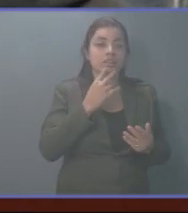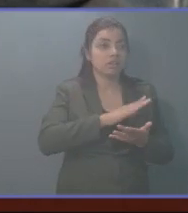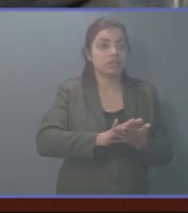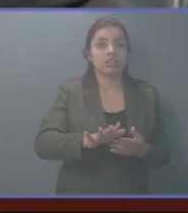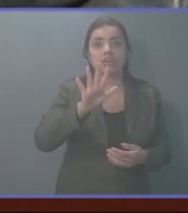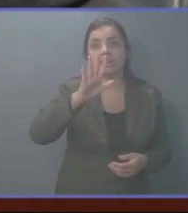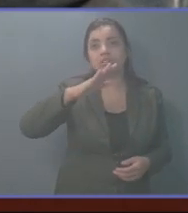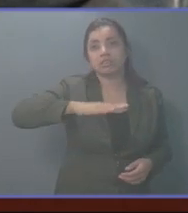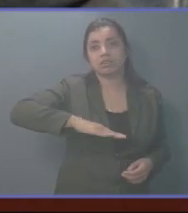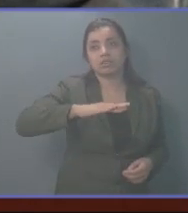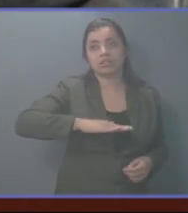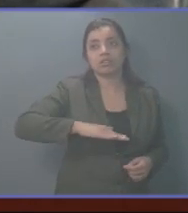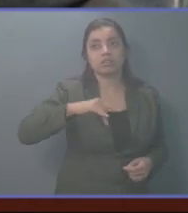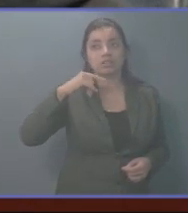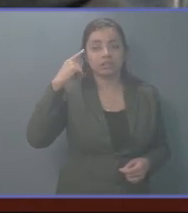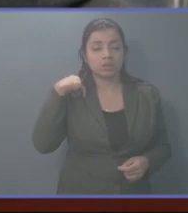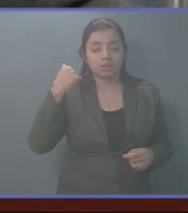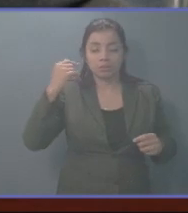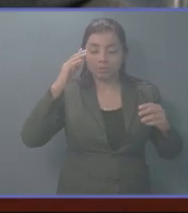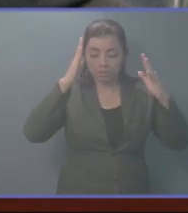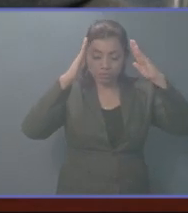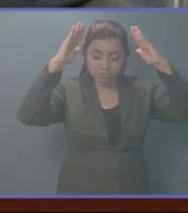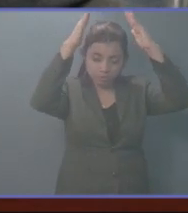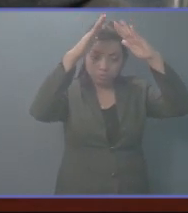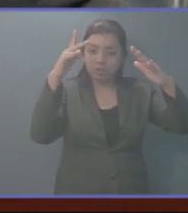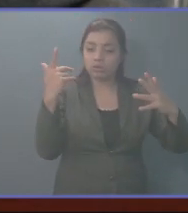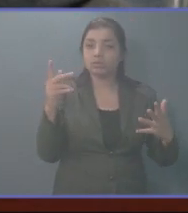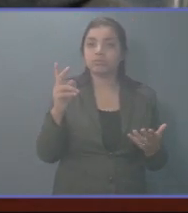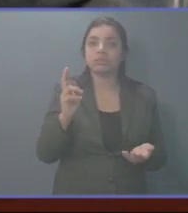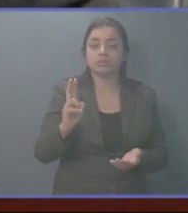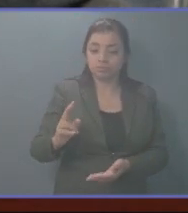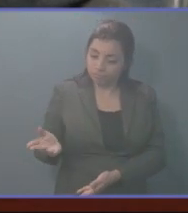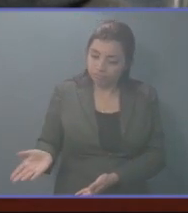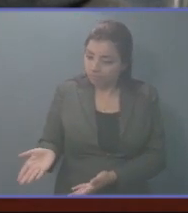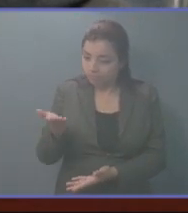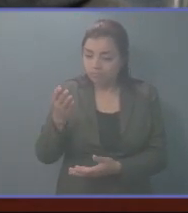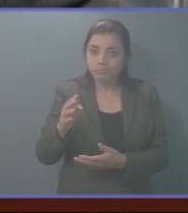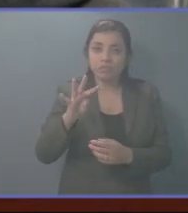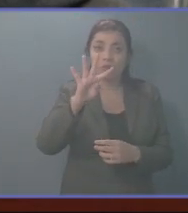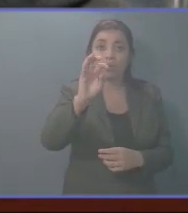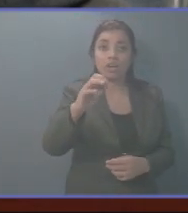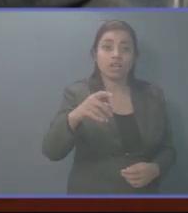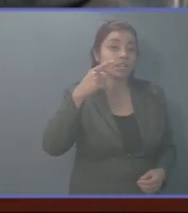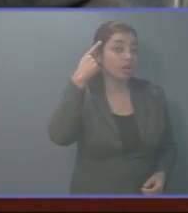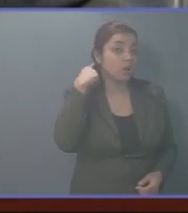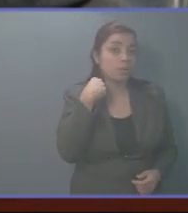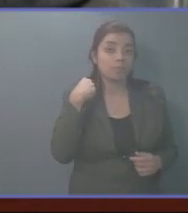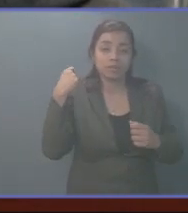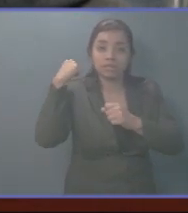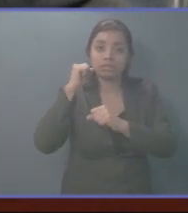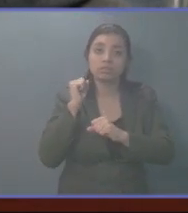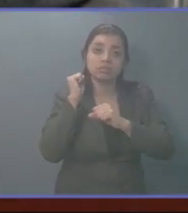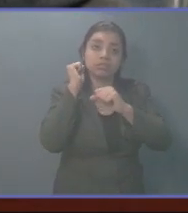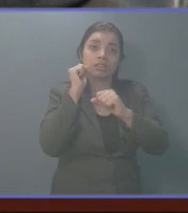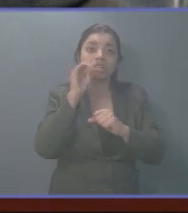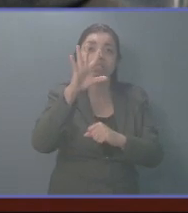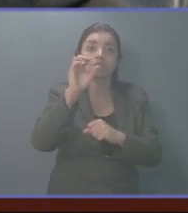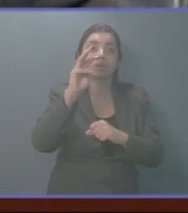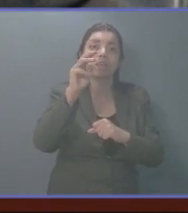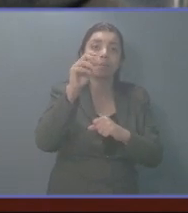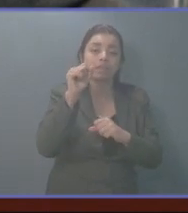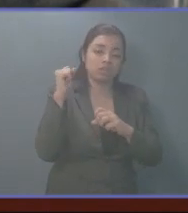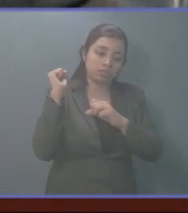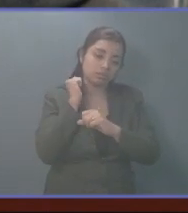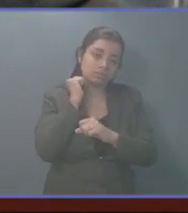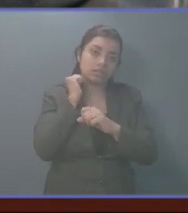p.m. cuando el señor obispo da orden de levantar la urna, al cual se es cargada por unos 40 hombres que cambian de integrantes cada 50 metros, cuenta con ellos con